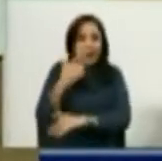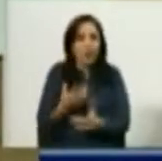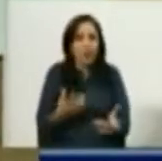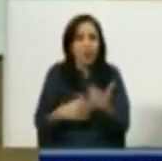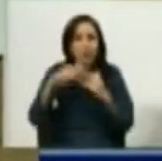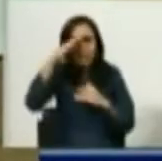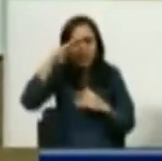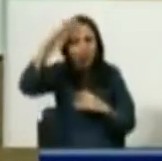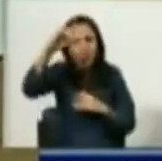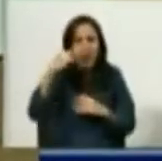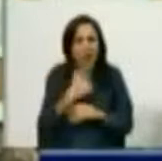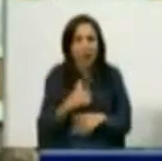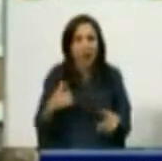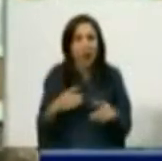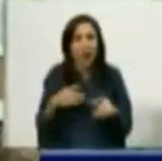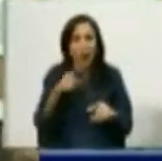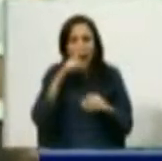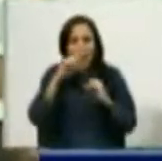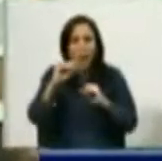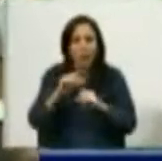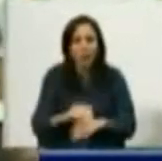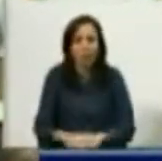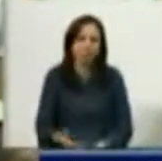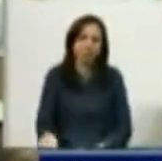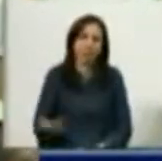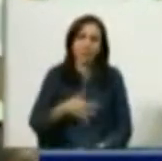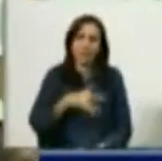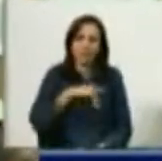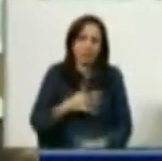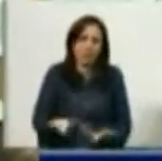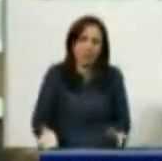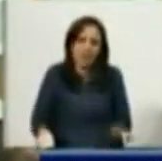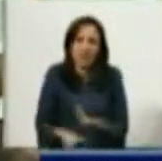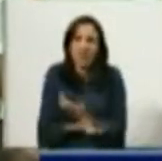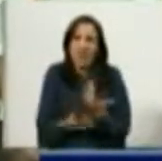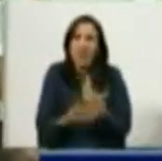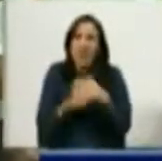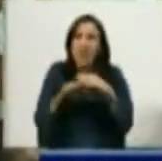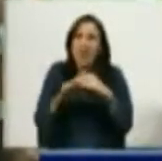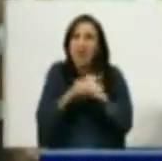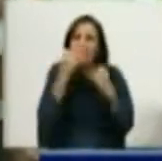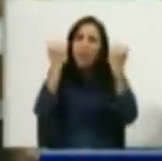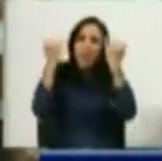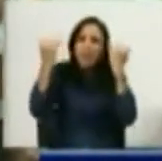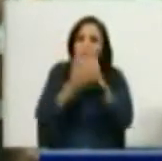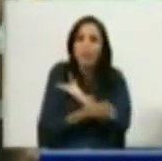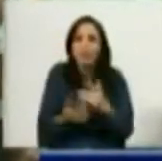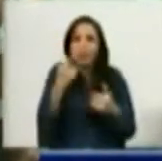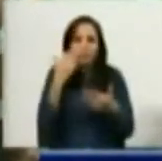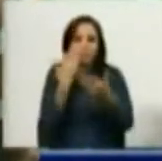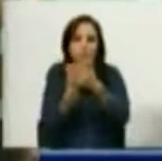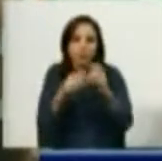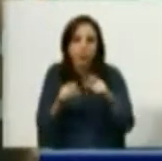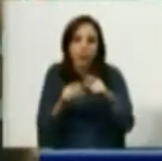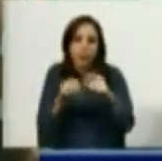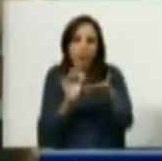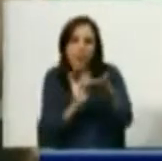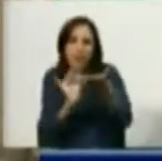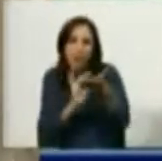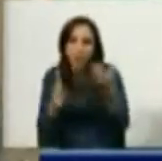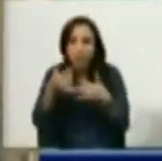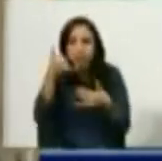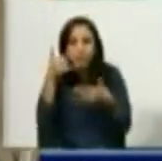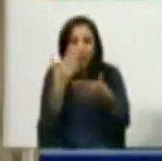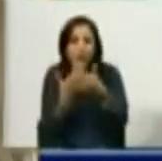dictador maduro mira estos tienen su mundo en una pantalla de teléfono Entonces